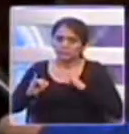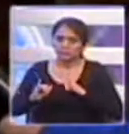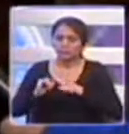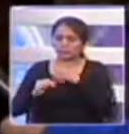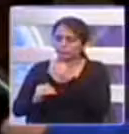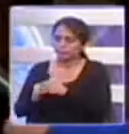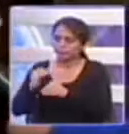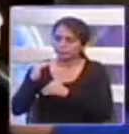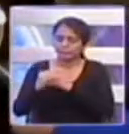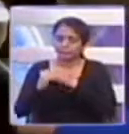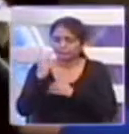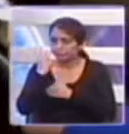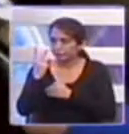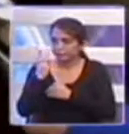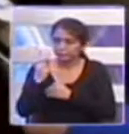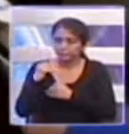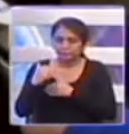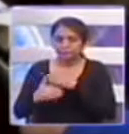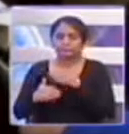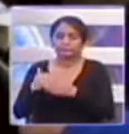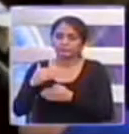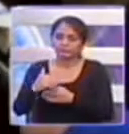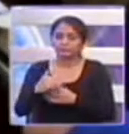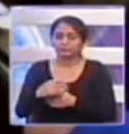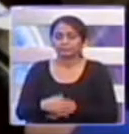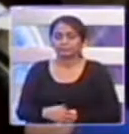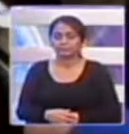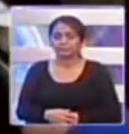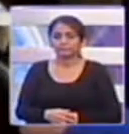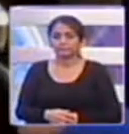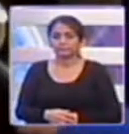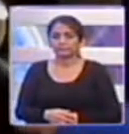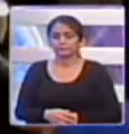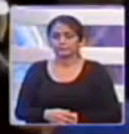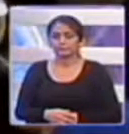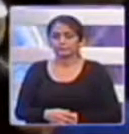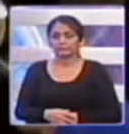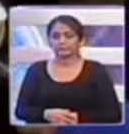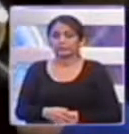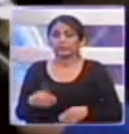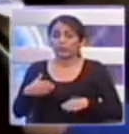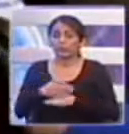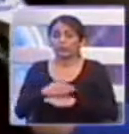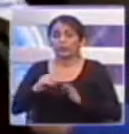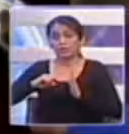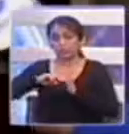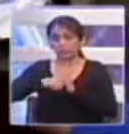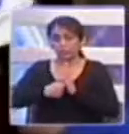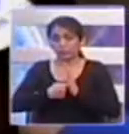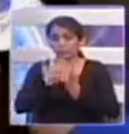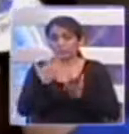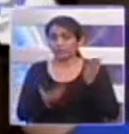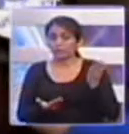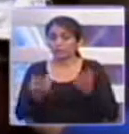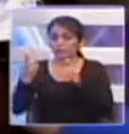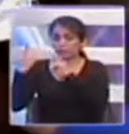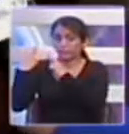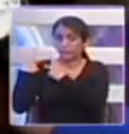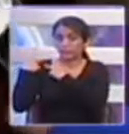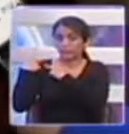vayan dándose hacia el municipio. En cuanto se tenga la posición de Contraloría, si es que pasa para allá, entonces